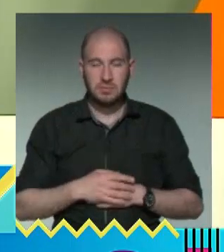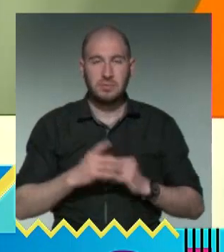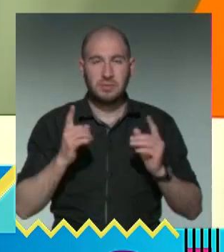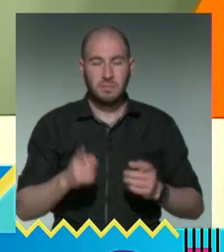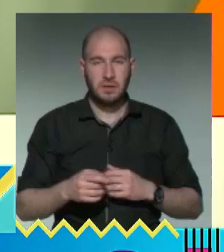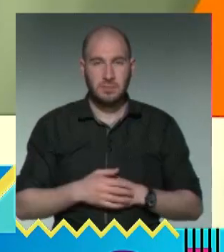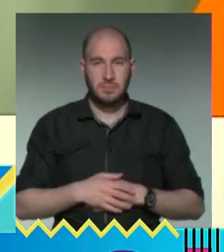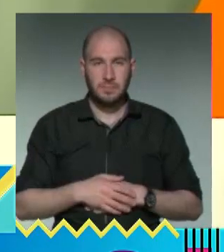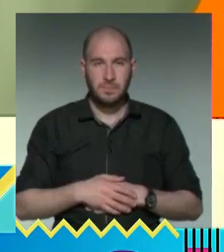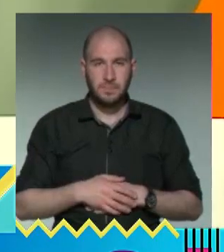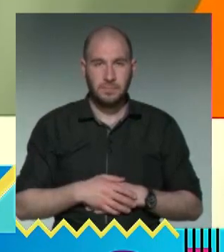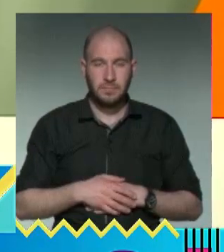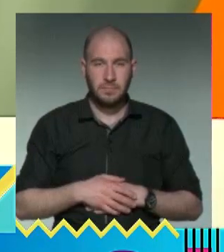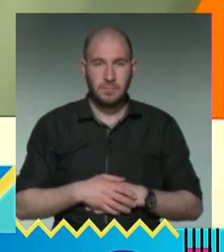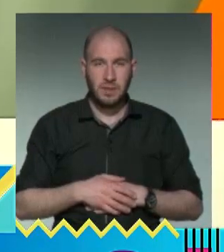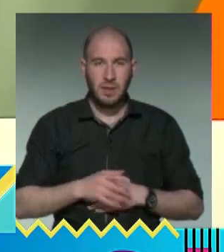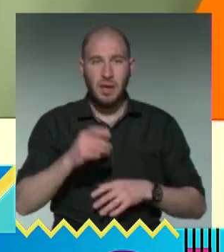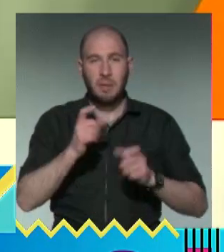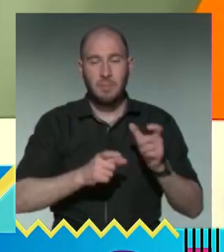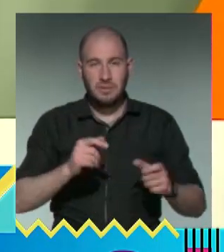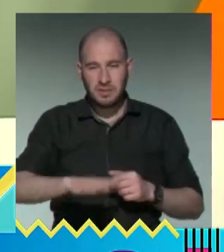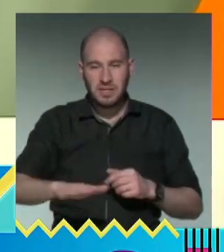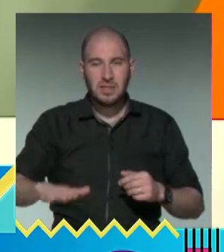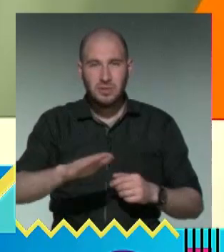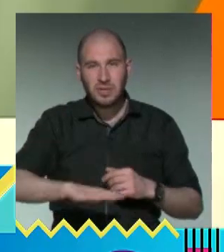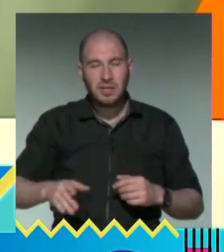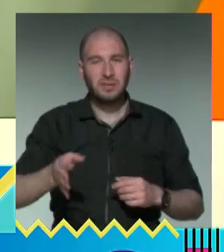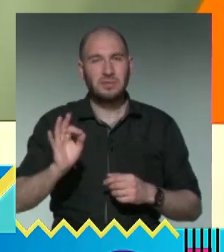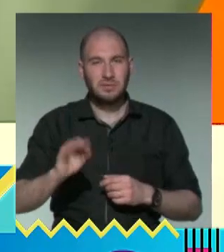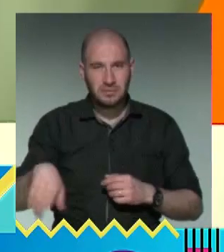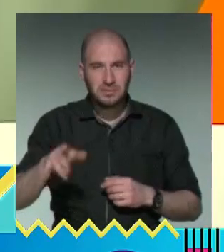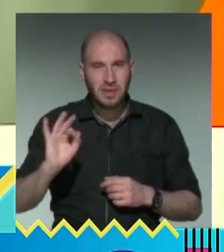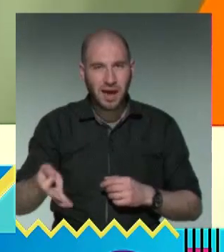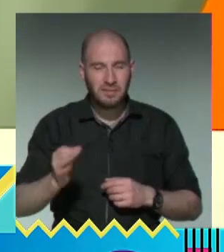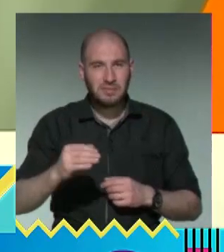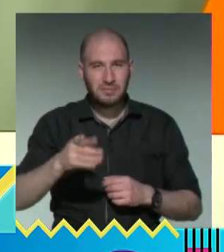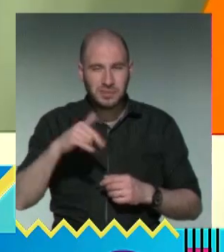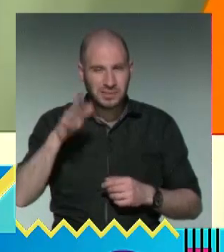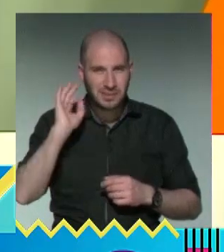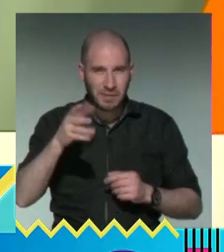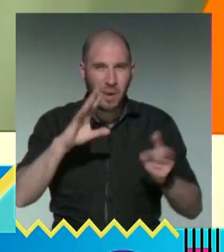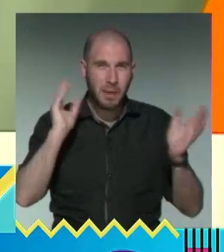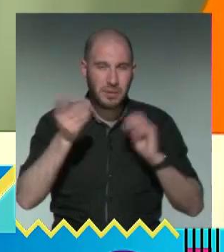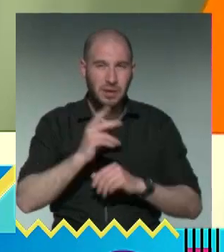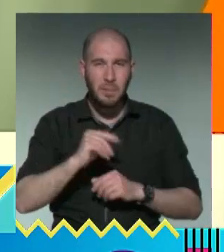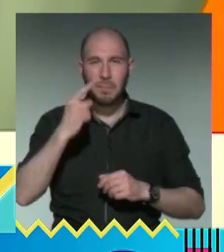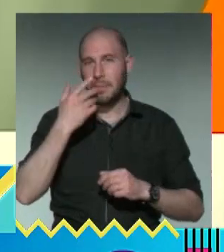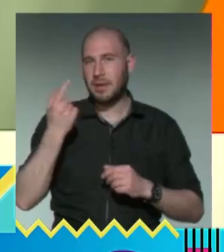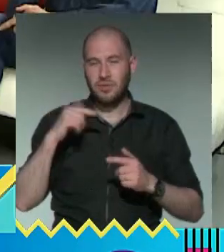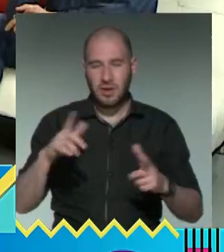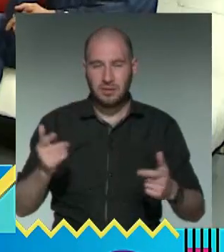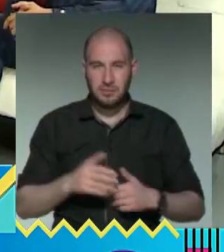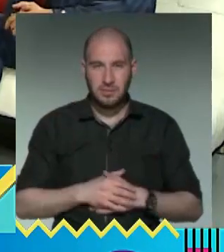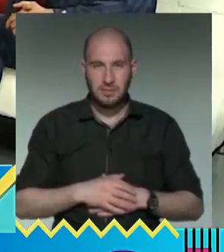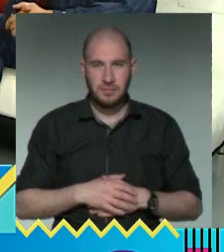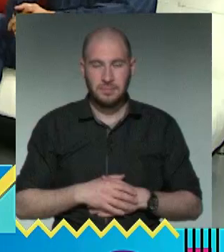en las personas más bien chiquitas, en niños y demás, tienen una conciencia ambiental que mi papá no lo tiene. Bien,